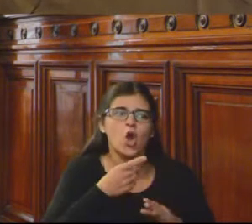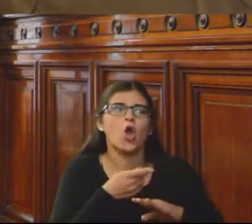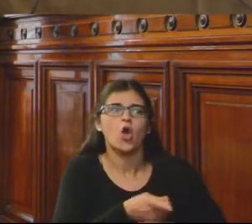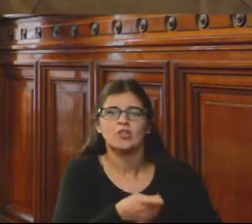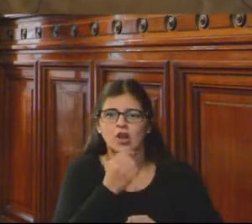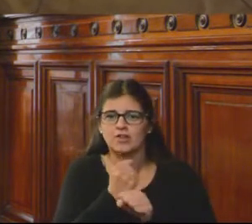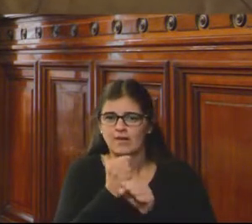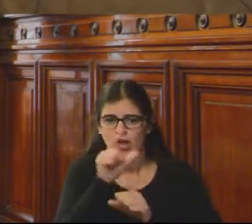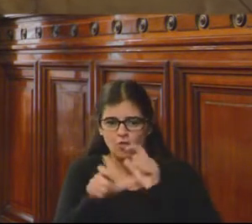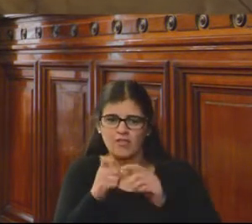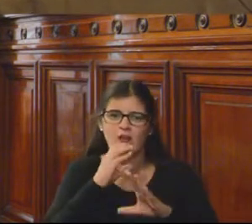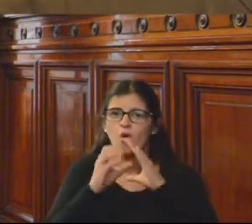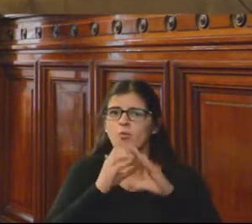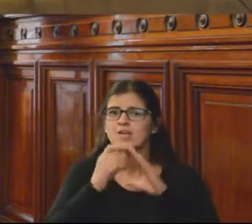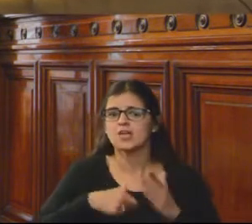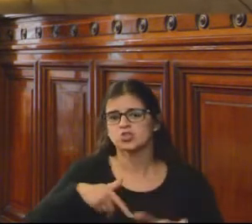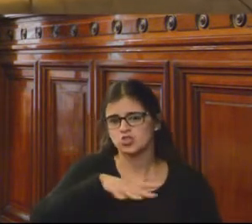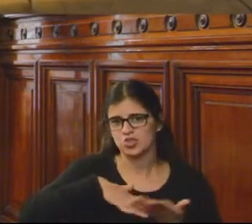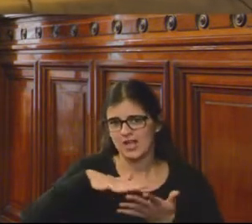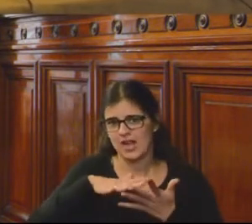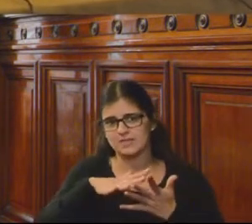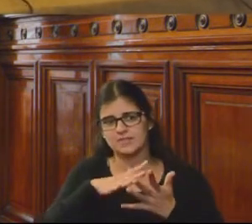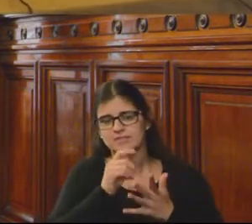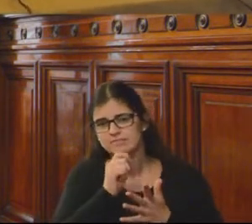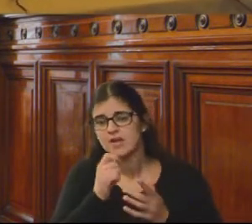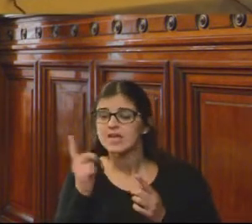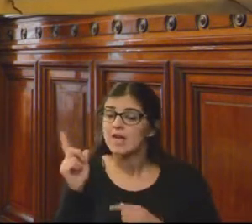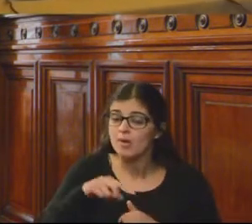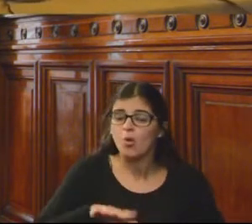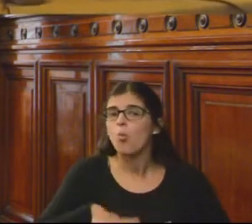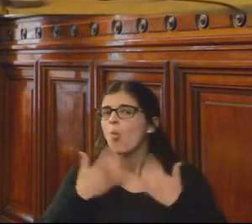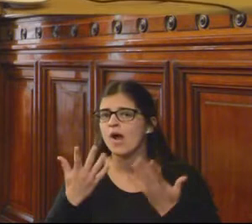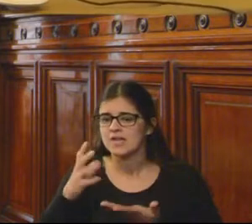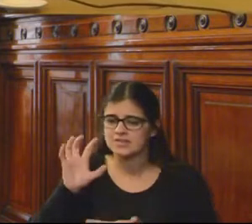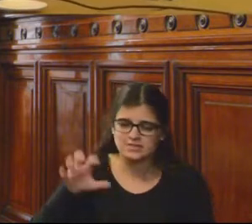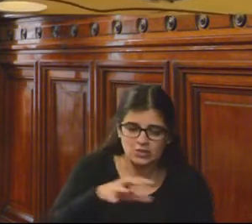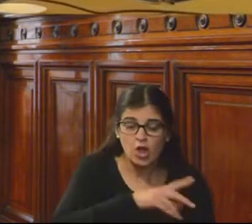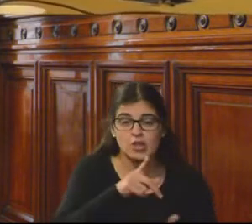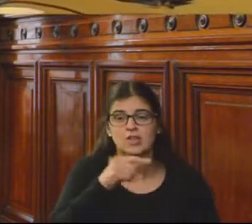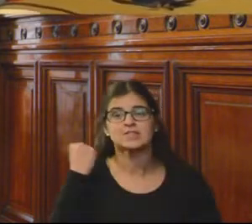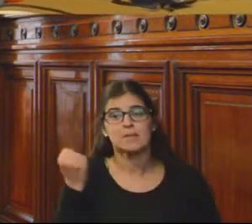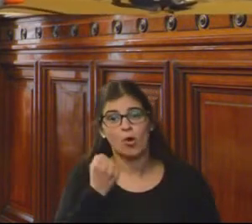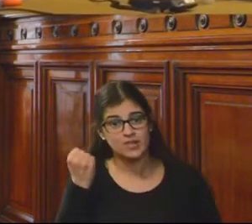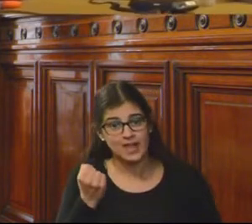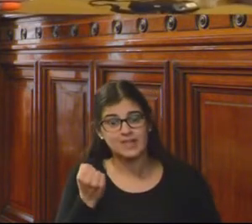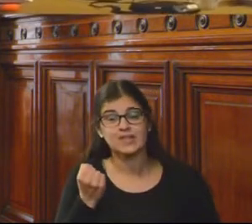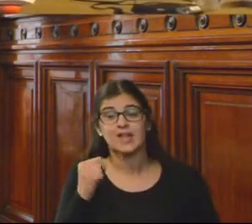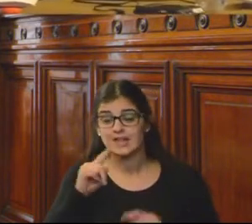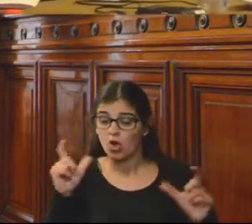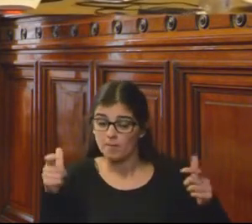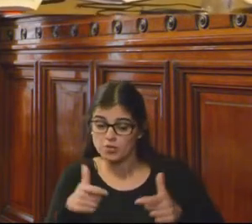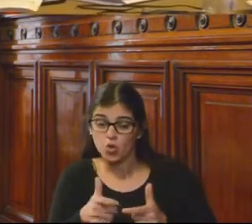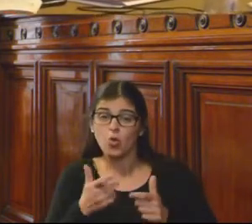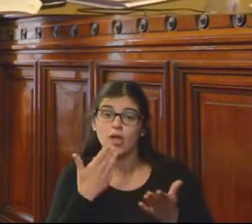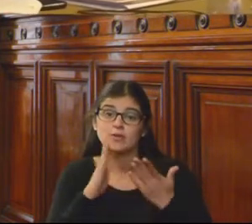trabajadores de la comunicación social. Eso sí, proveniente de todos los sectores. Yo creo que es importante que esta comisión, cuando